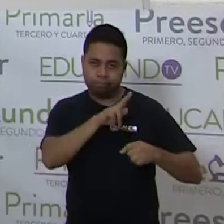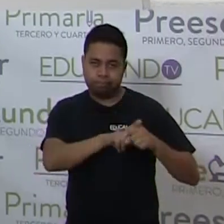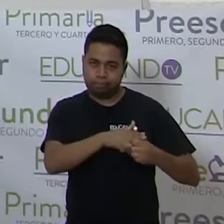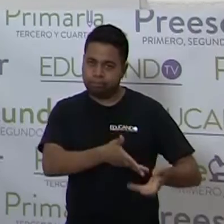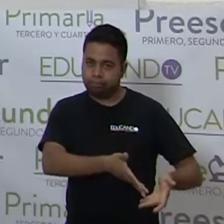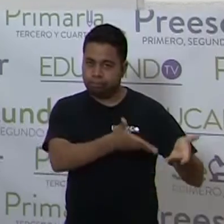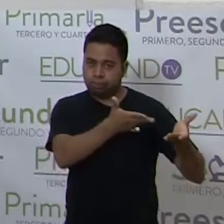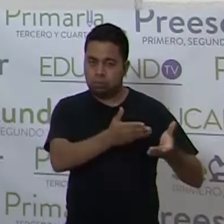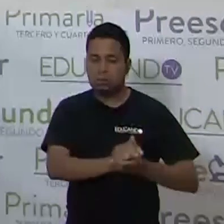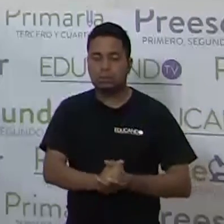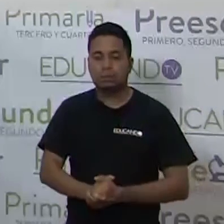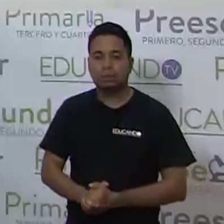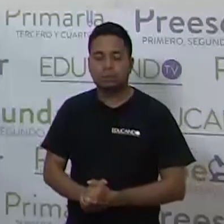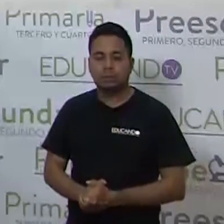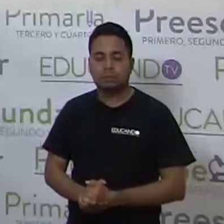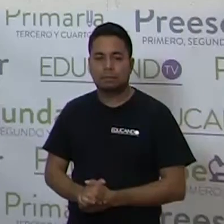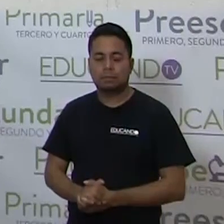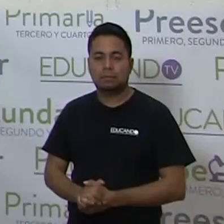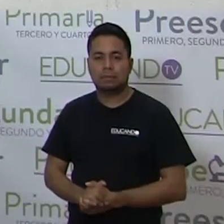Ahora,